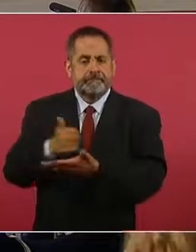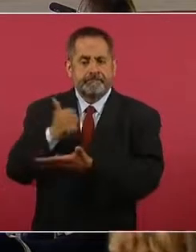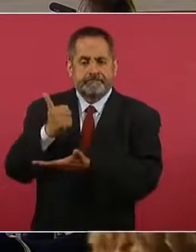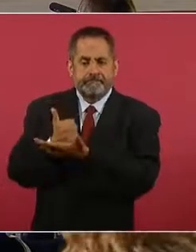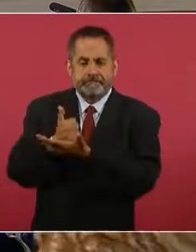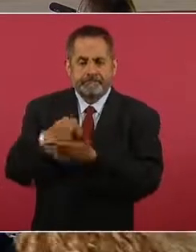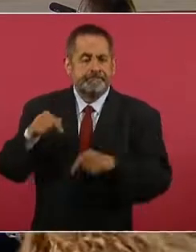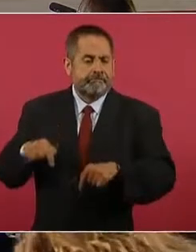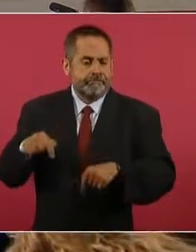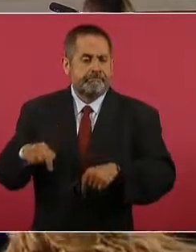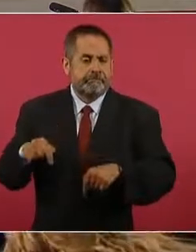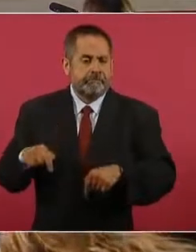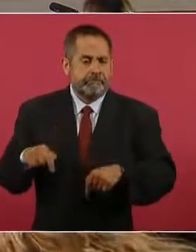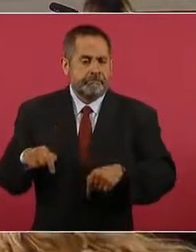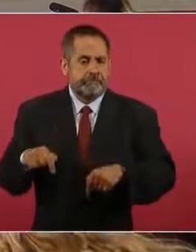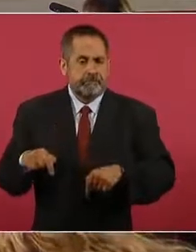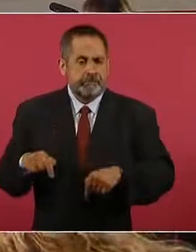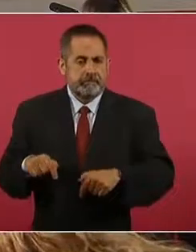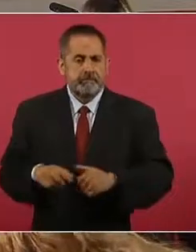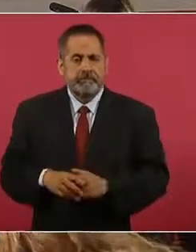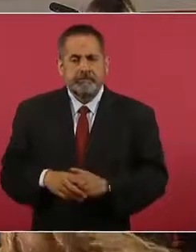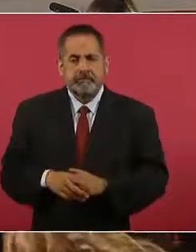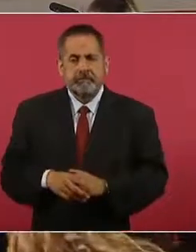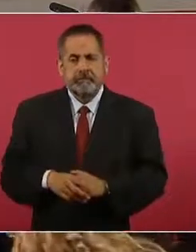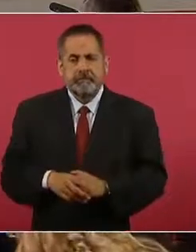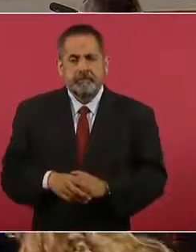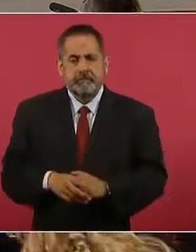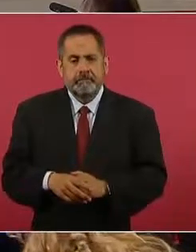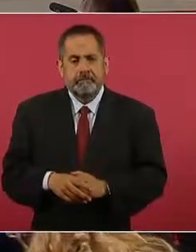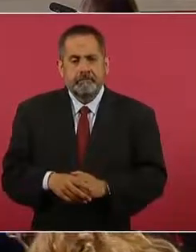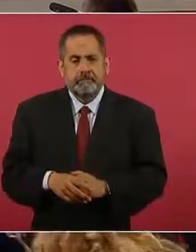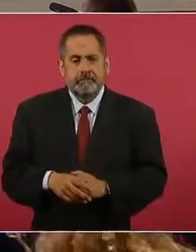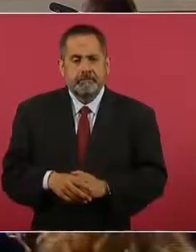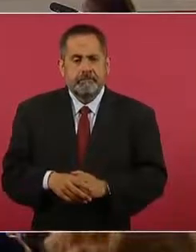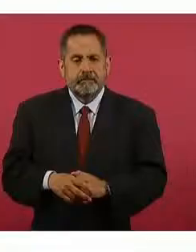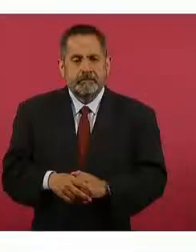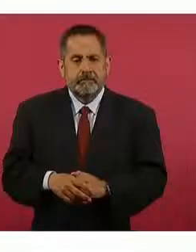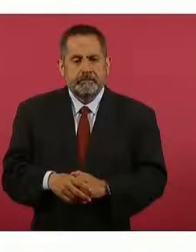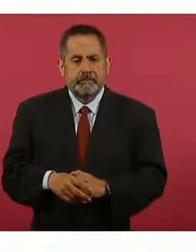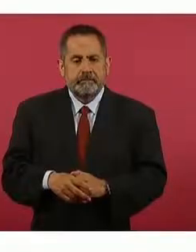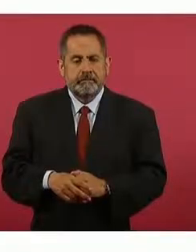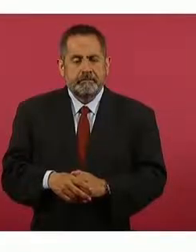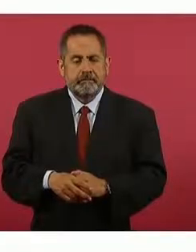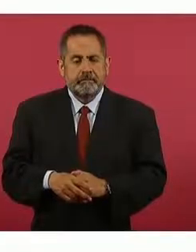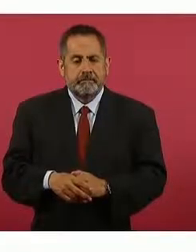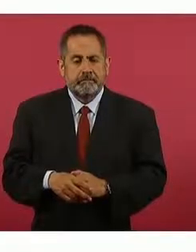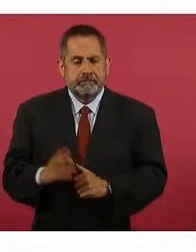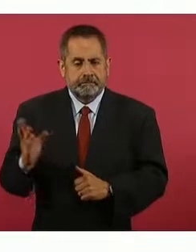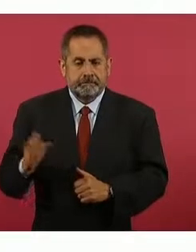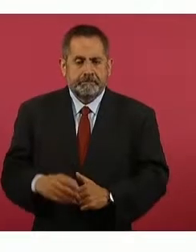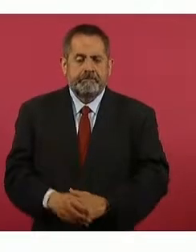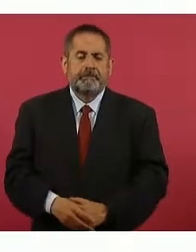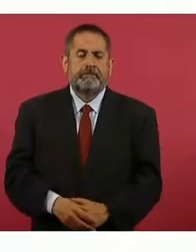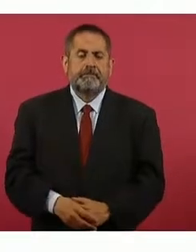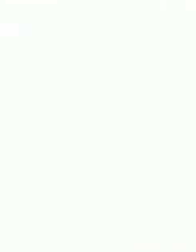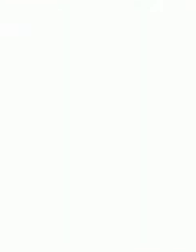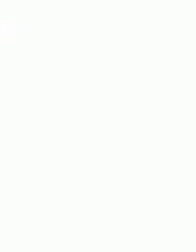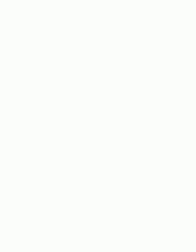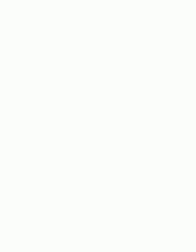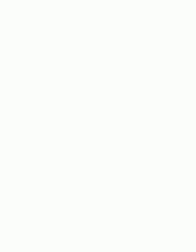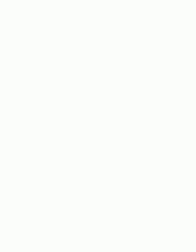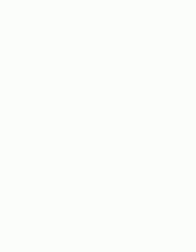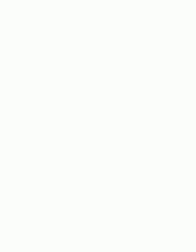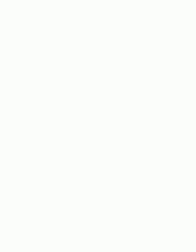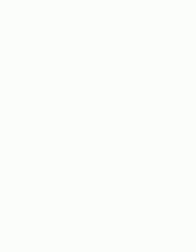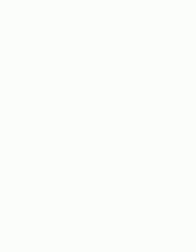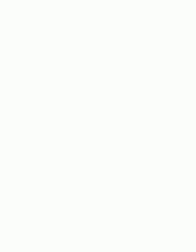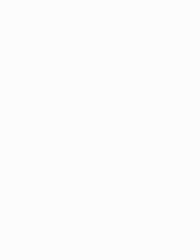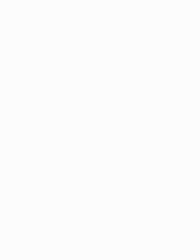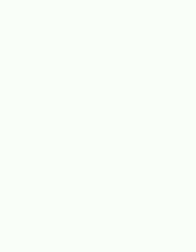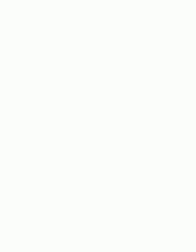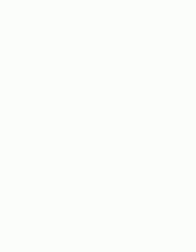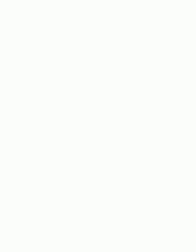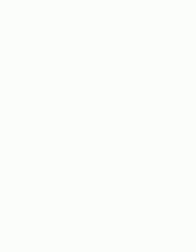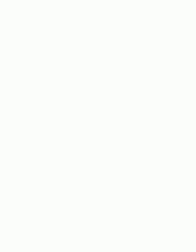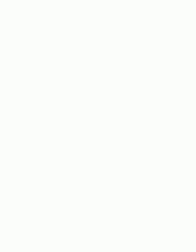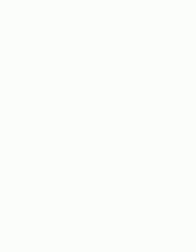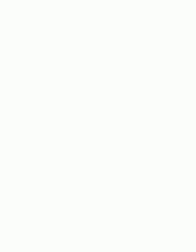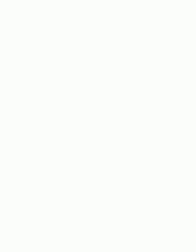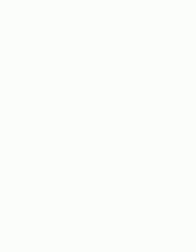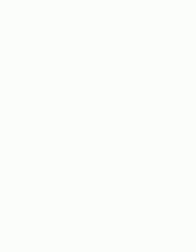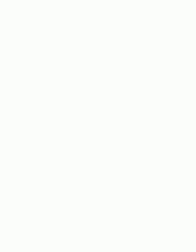en